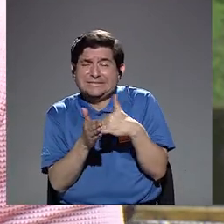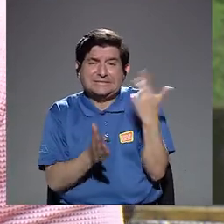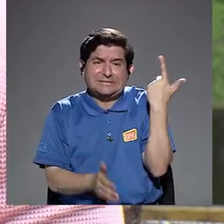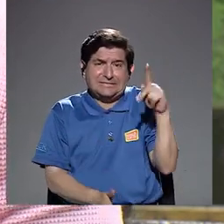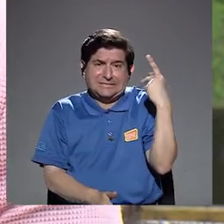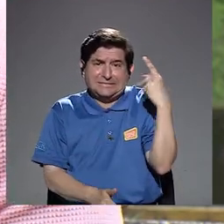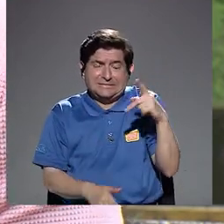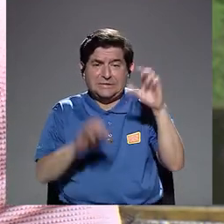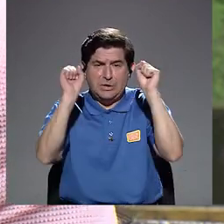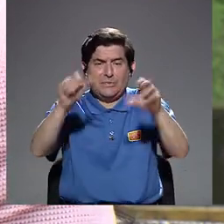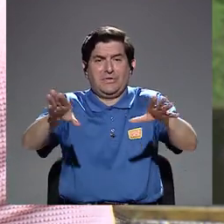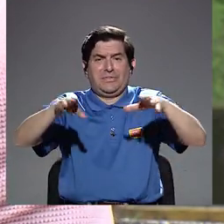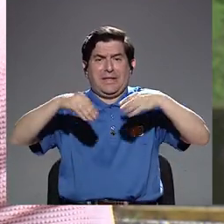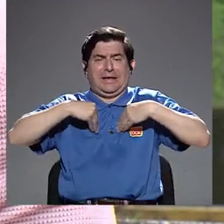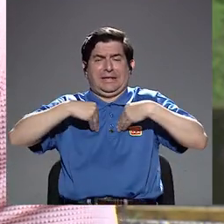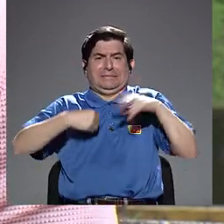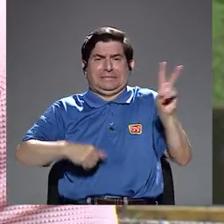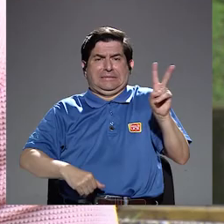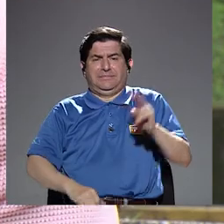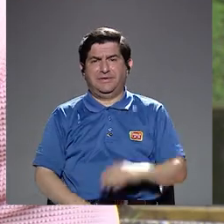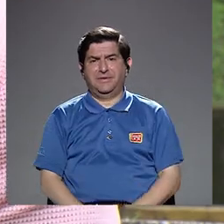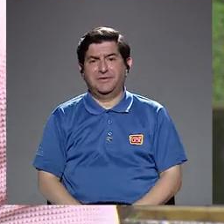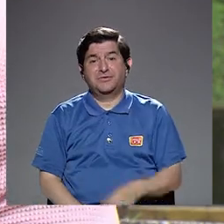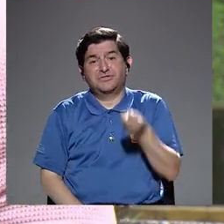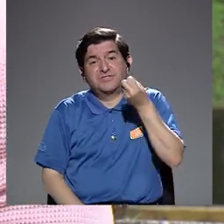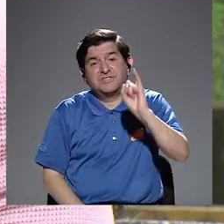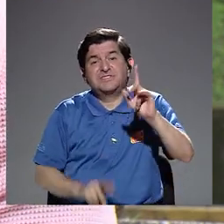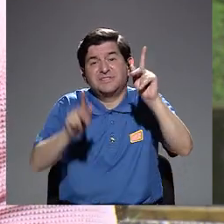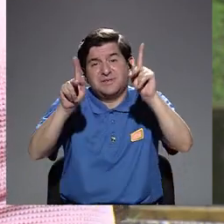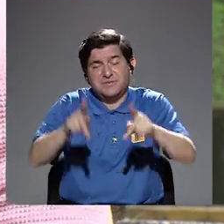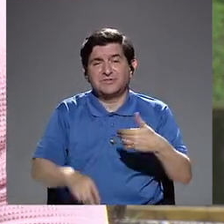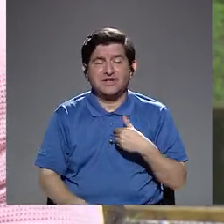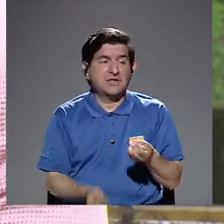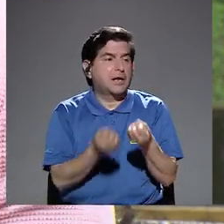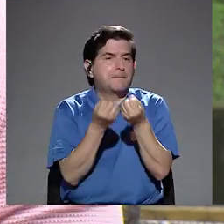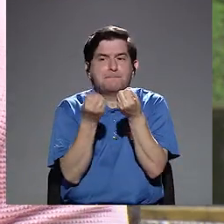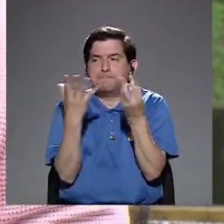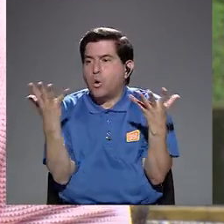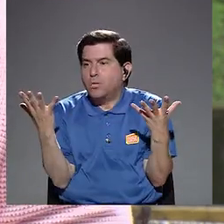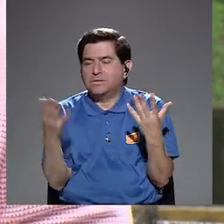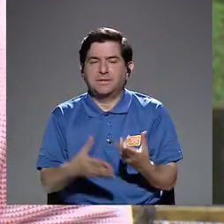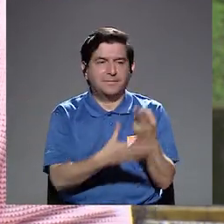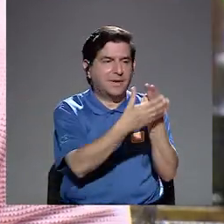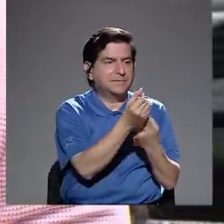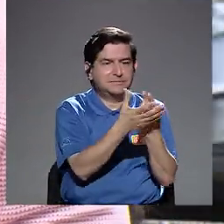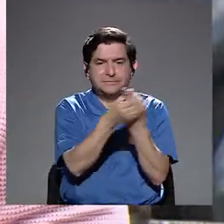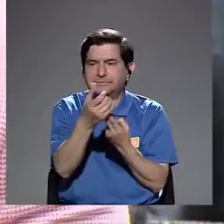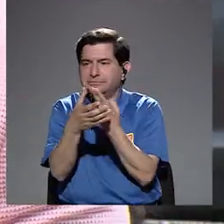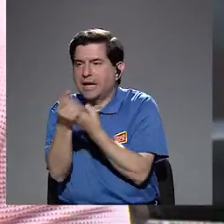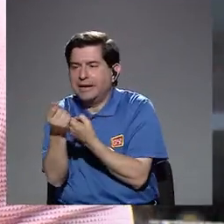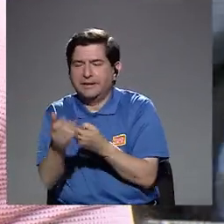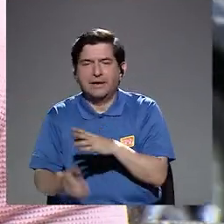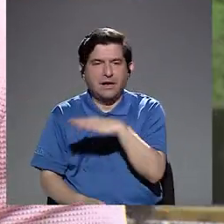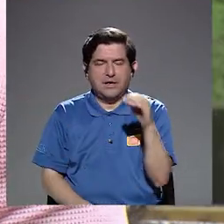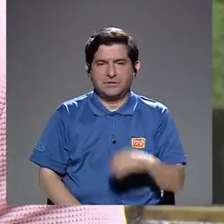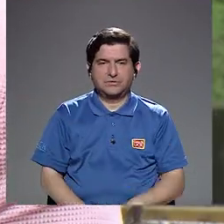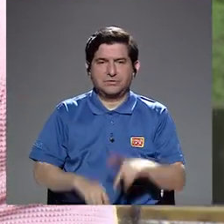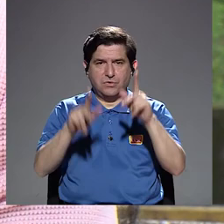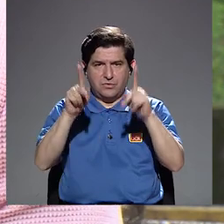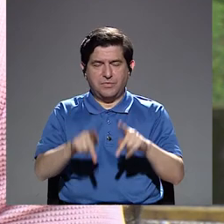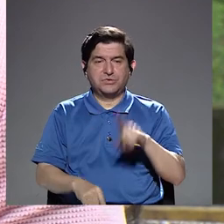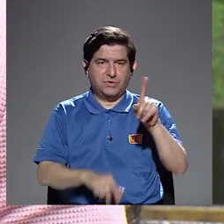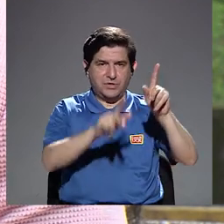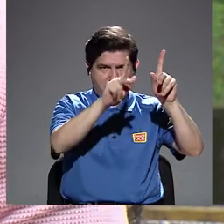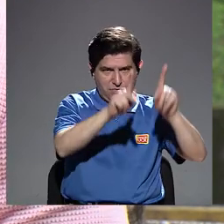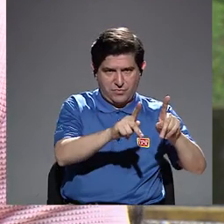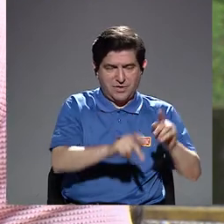y riesgo a poder adquirir este tipo de virus si una persona tiene múltiples parejas sexuales, o bien ha estado con